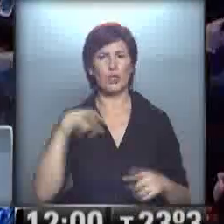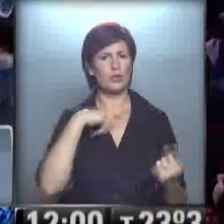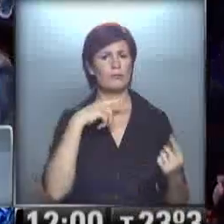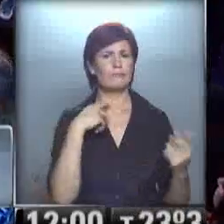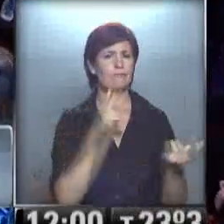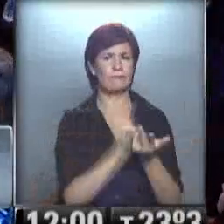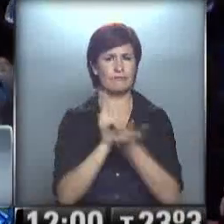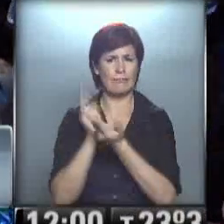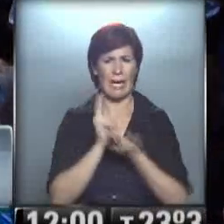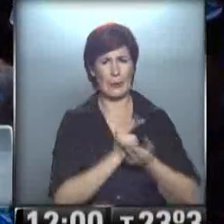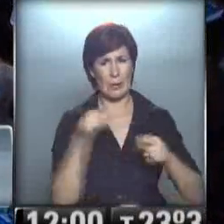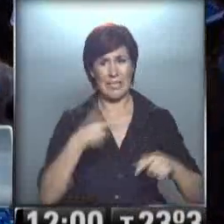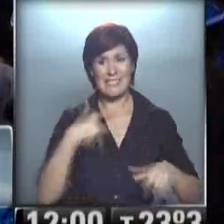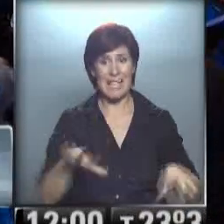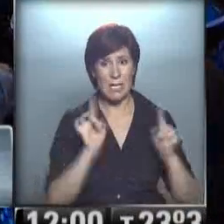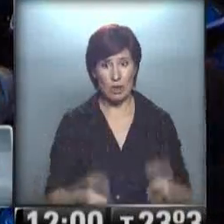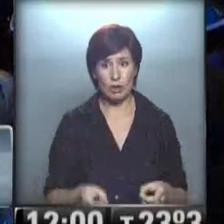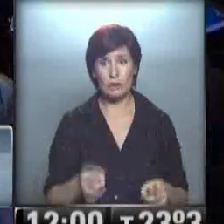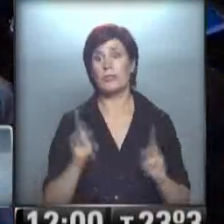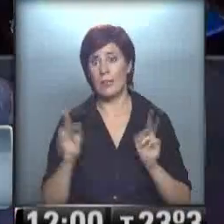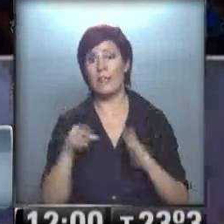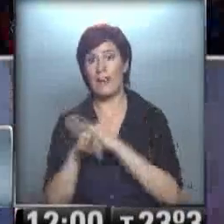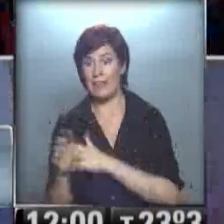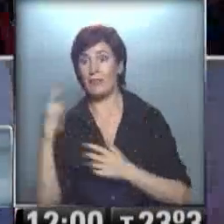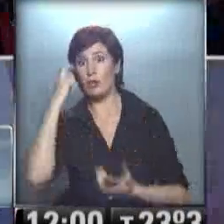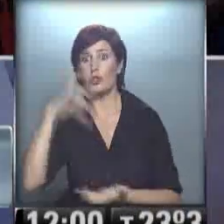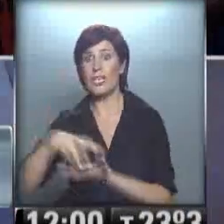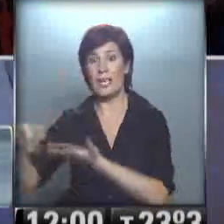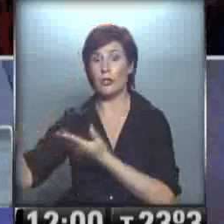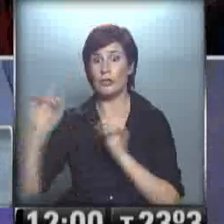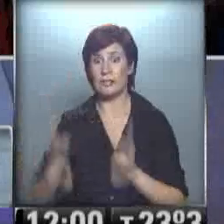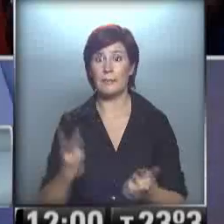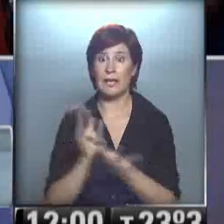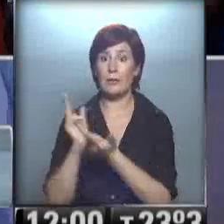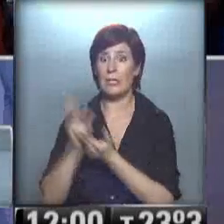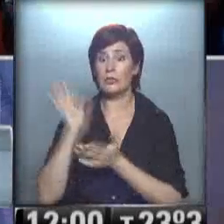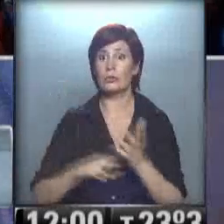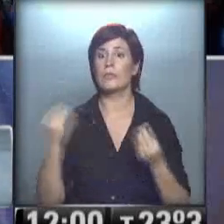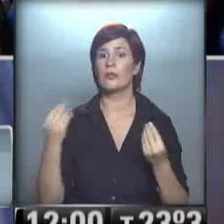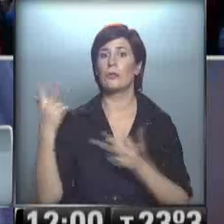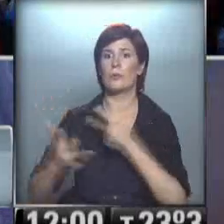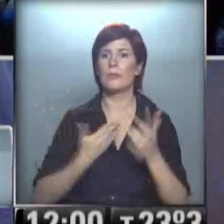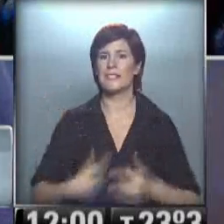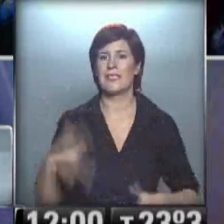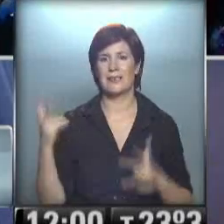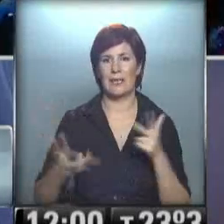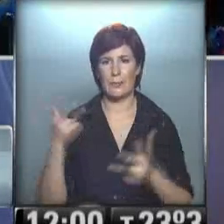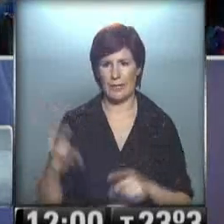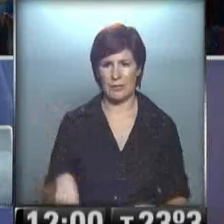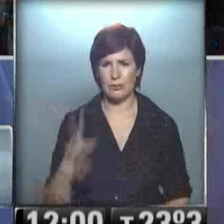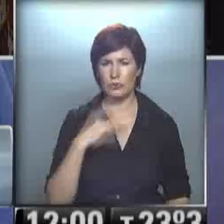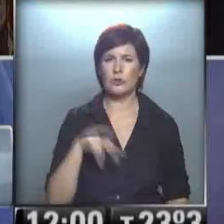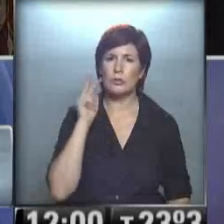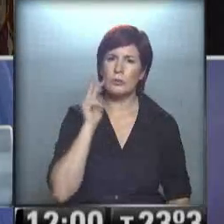no solo en Pasos Perdidos, sino también en el propio recinto, por parte de los diputados, de los senadores. Veíamos la presencia de